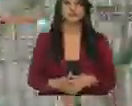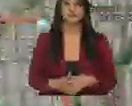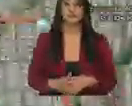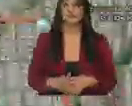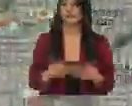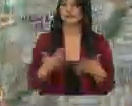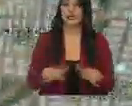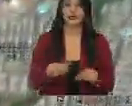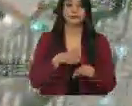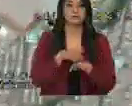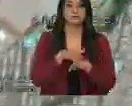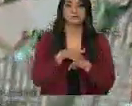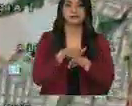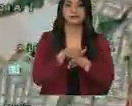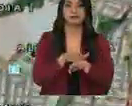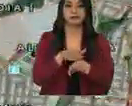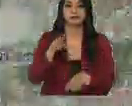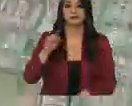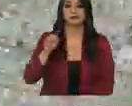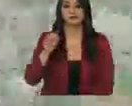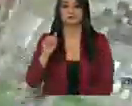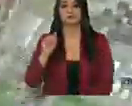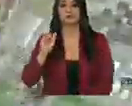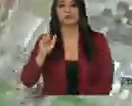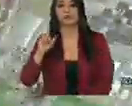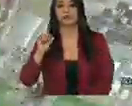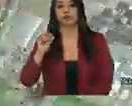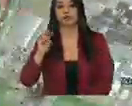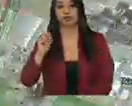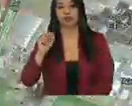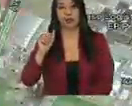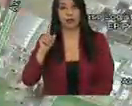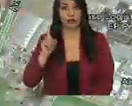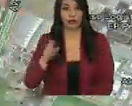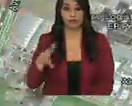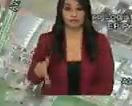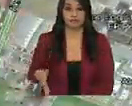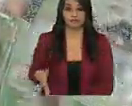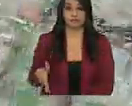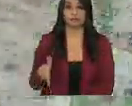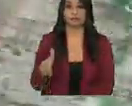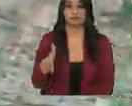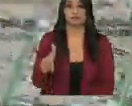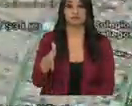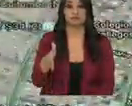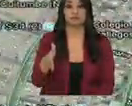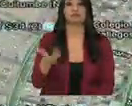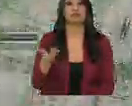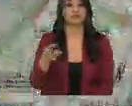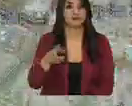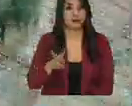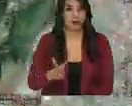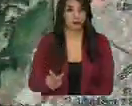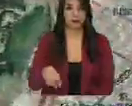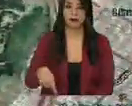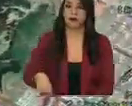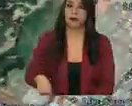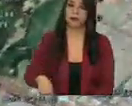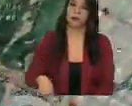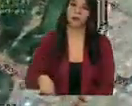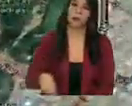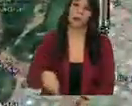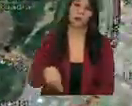muchísima congestión. Esta es la Maldonado, la vía que estamos revisando en este momento. Maldonado también tiene a lo largo y ancho del